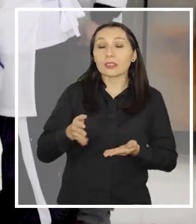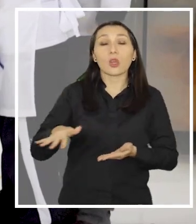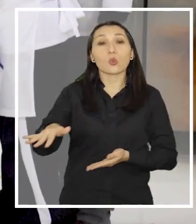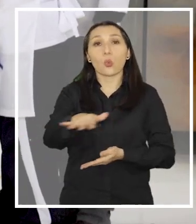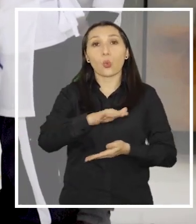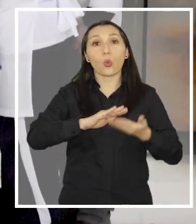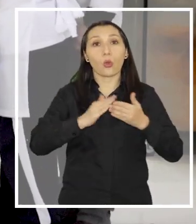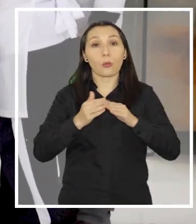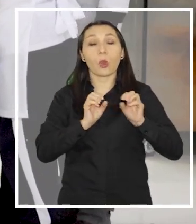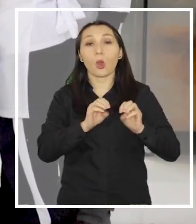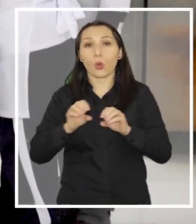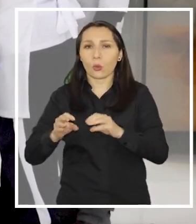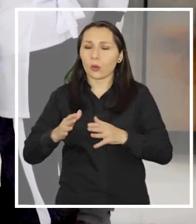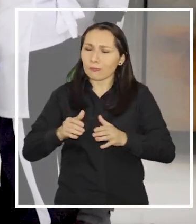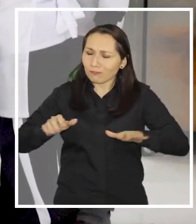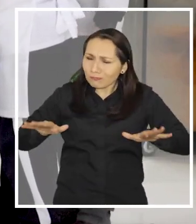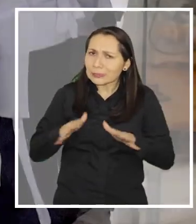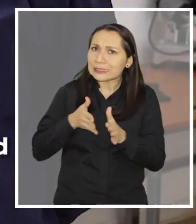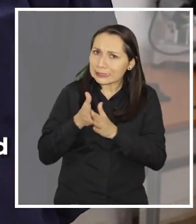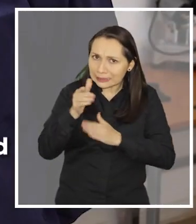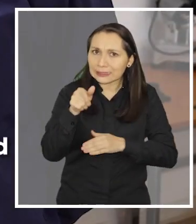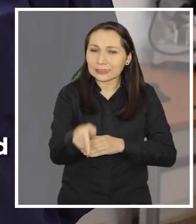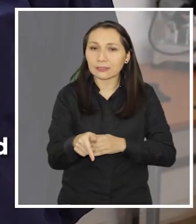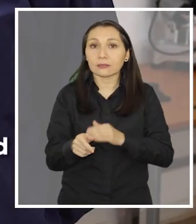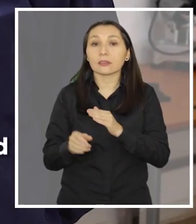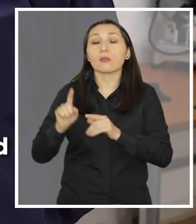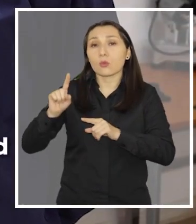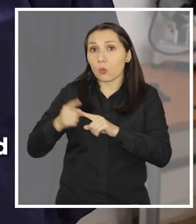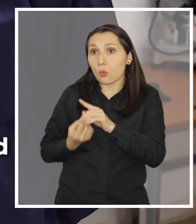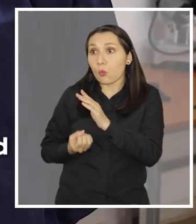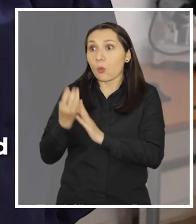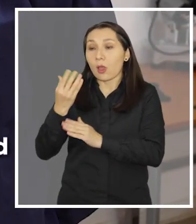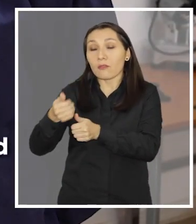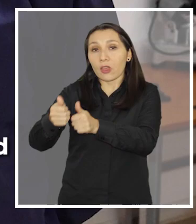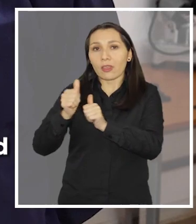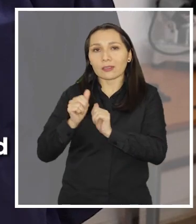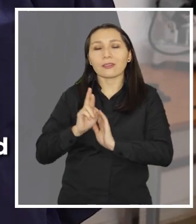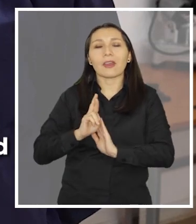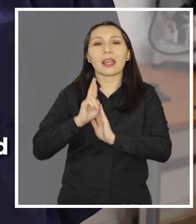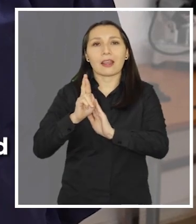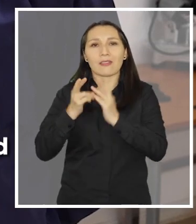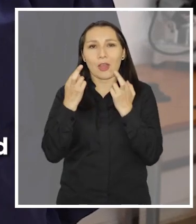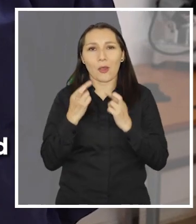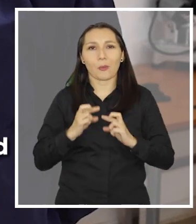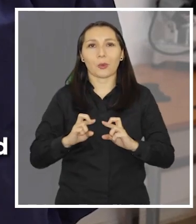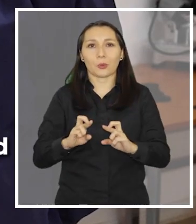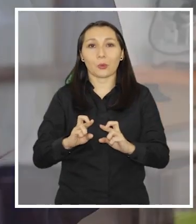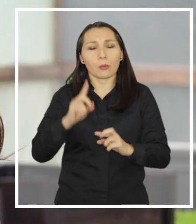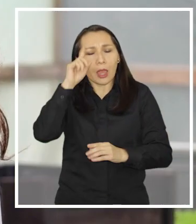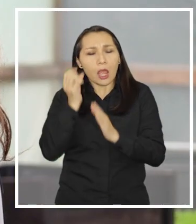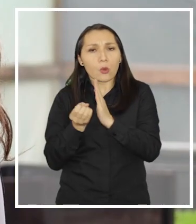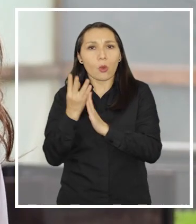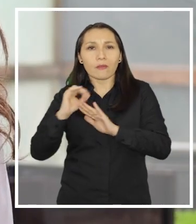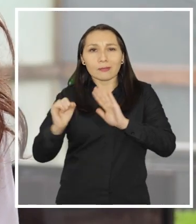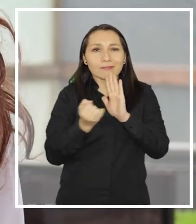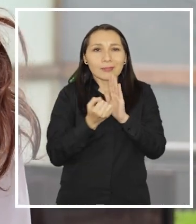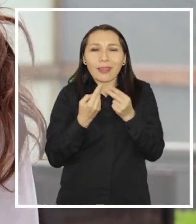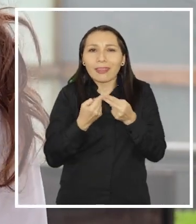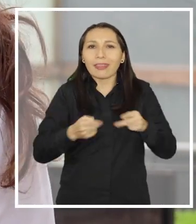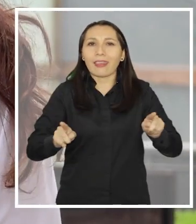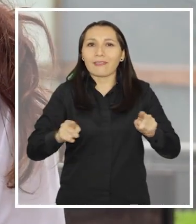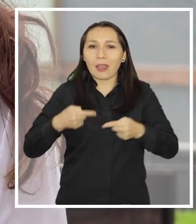Invitamos a todas las comunidades educativas a atreverse. Pues cada nuevo desafío representa una oportunidad para innovar